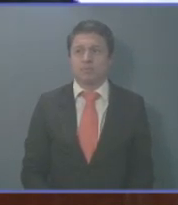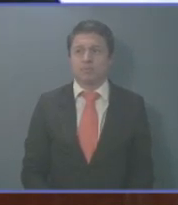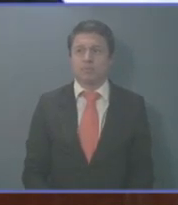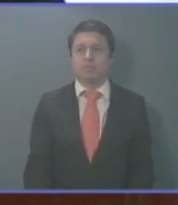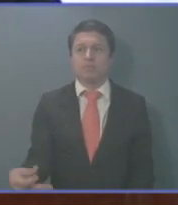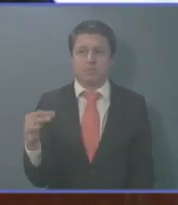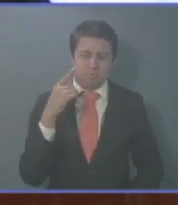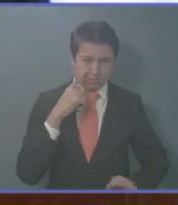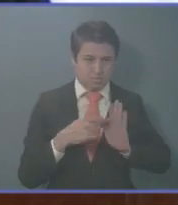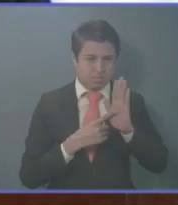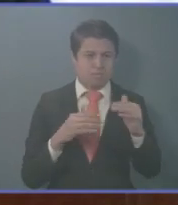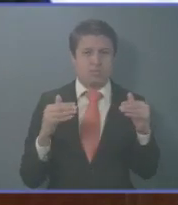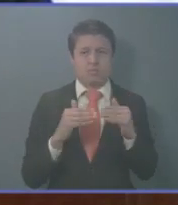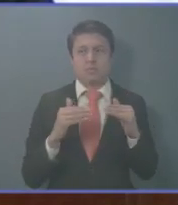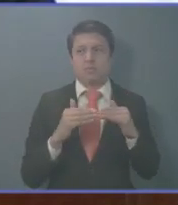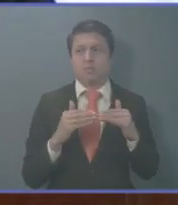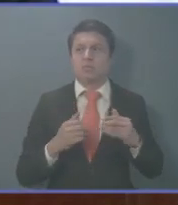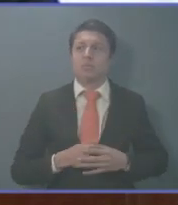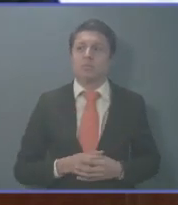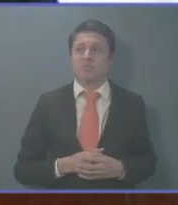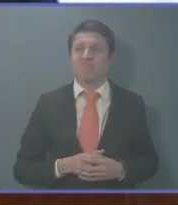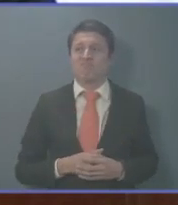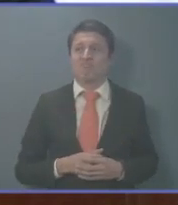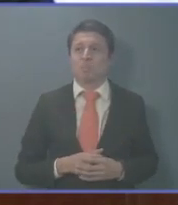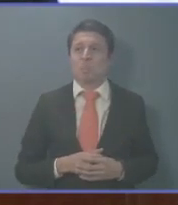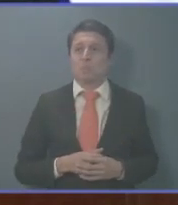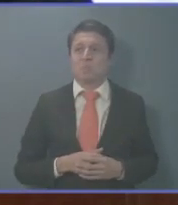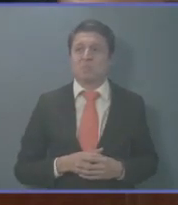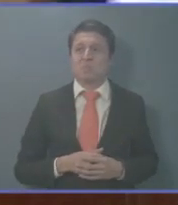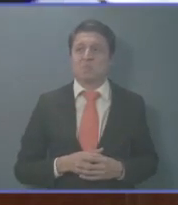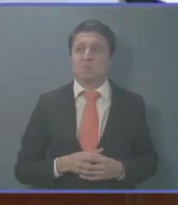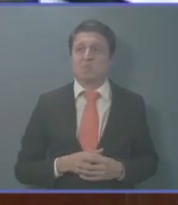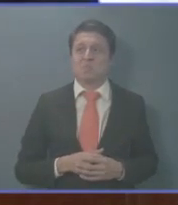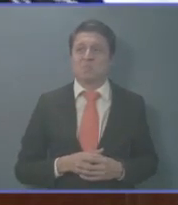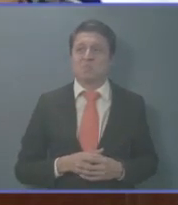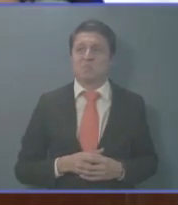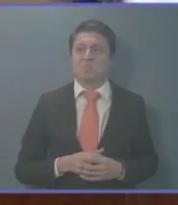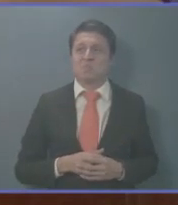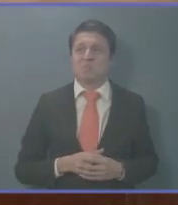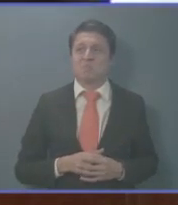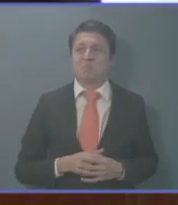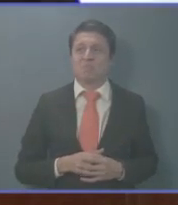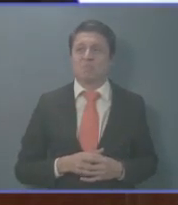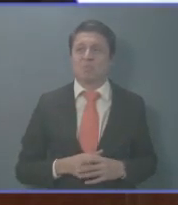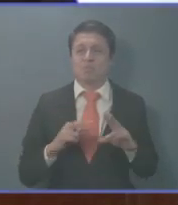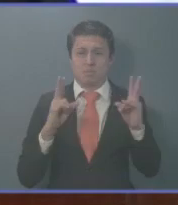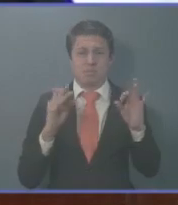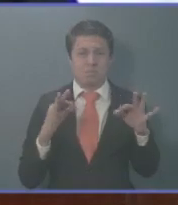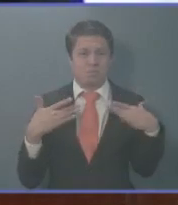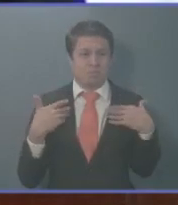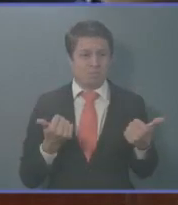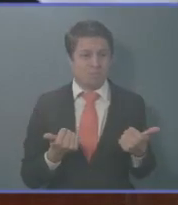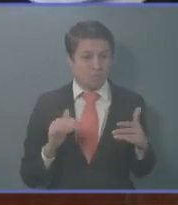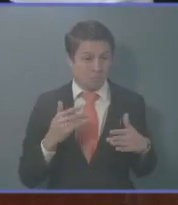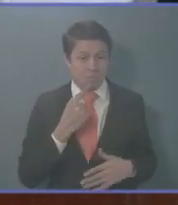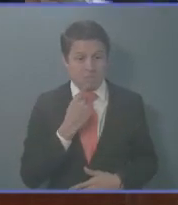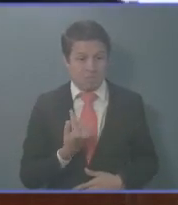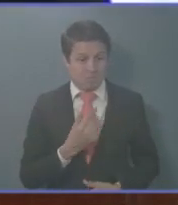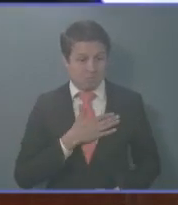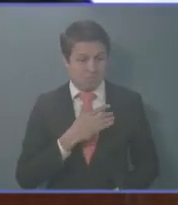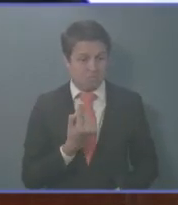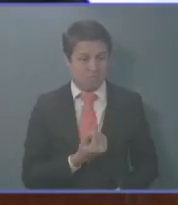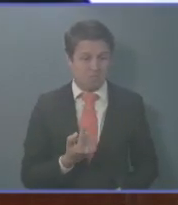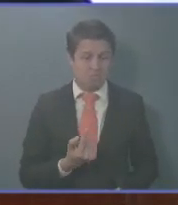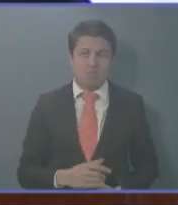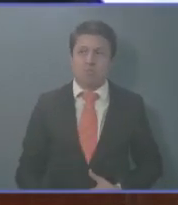Contempla además que si hay parejas de trabajadores en el sector salud y tienen hijos